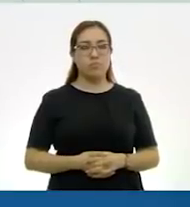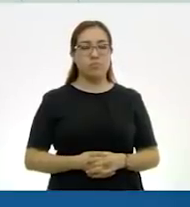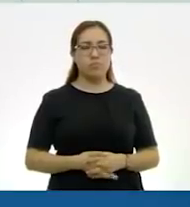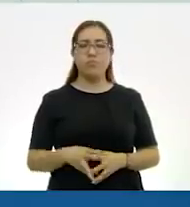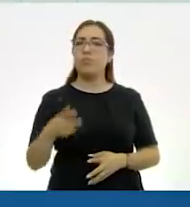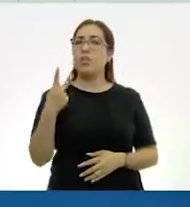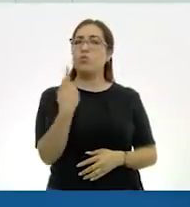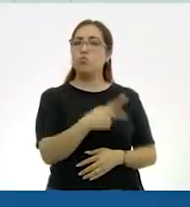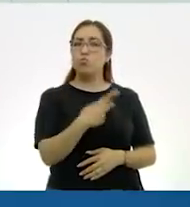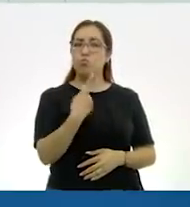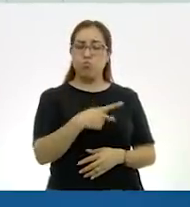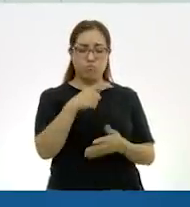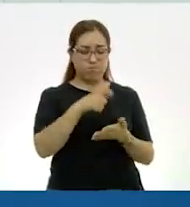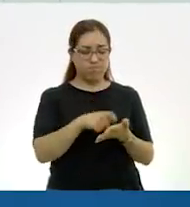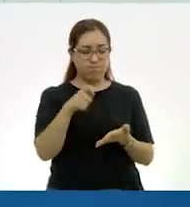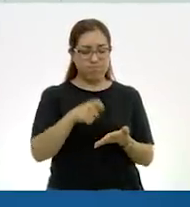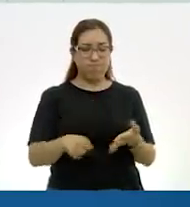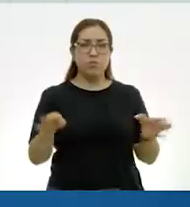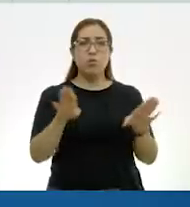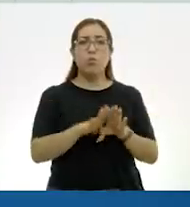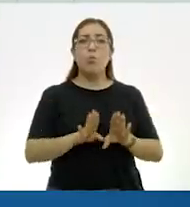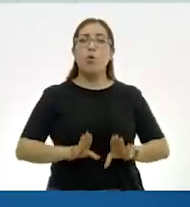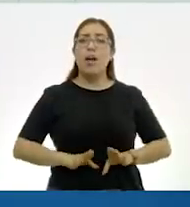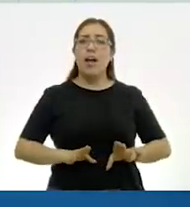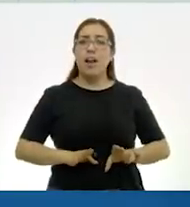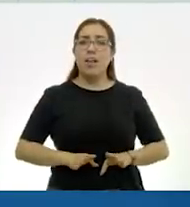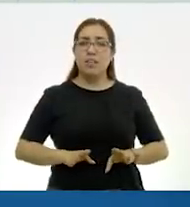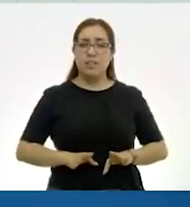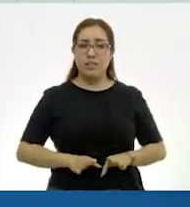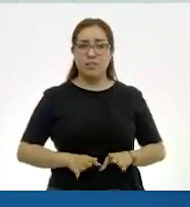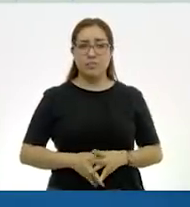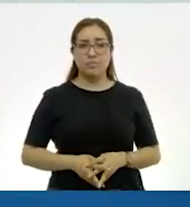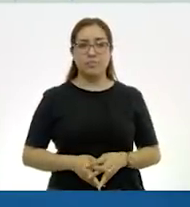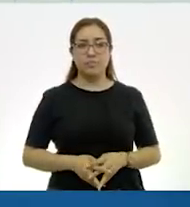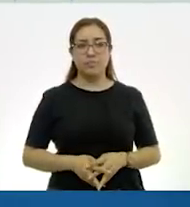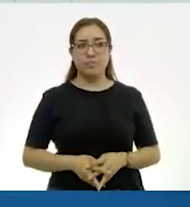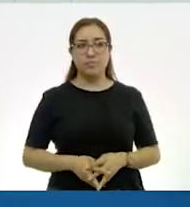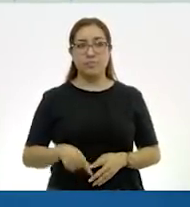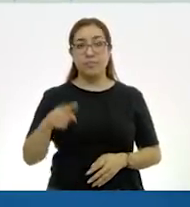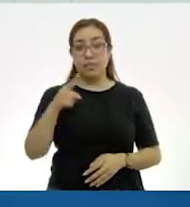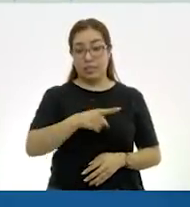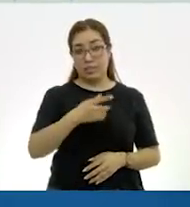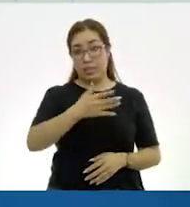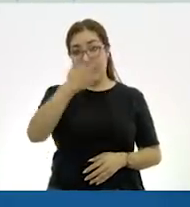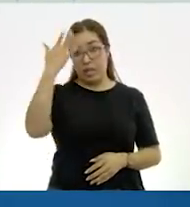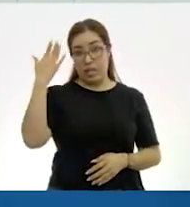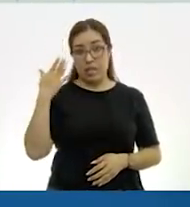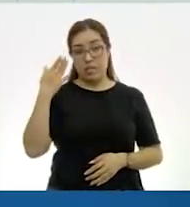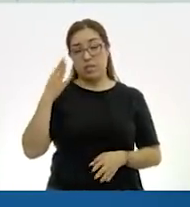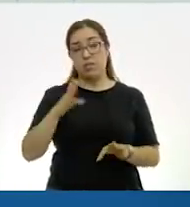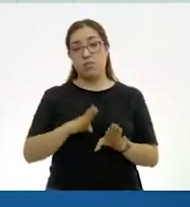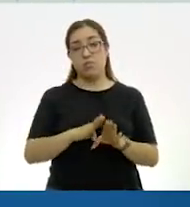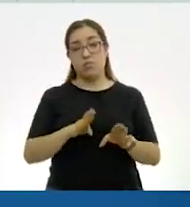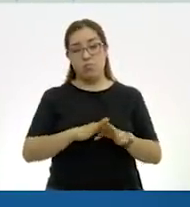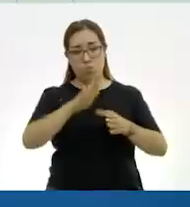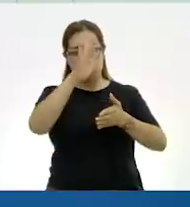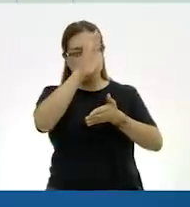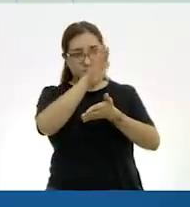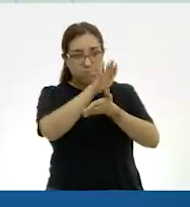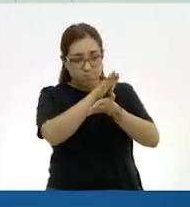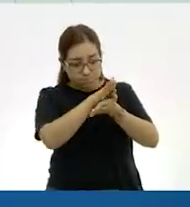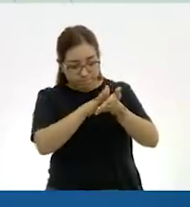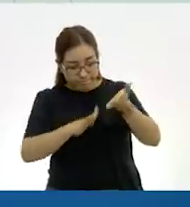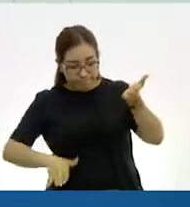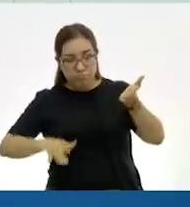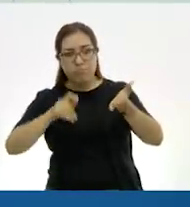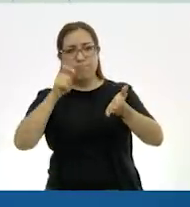Características principales de la escritura cuneiforme. Bueno, la escritura cuneiforme se escribía en tablillas, en columnas y eran escritas con